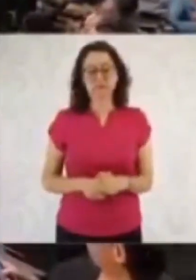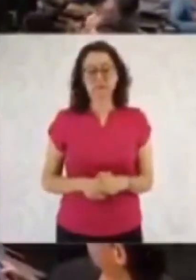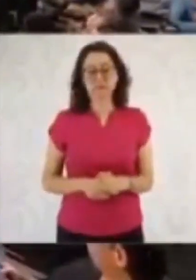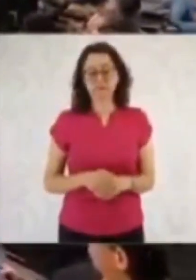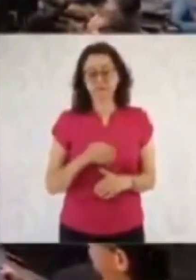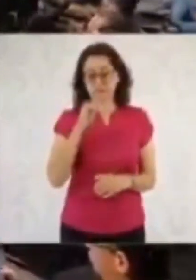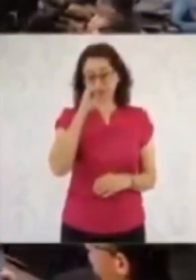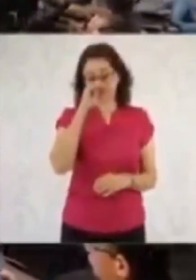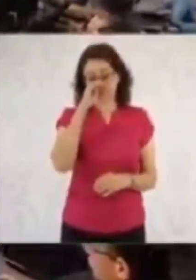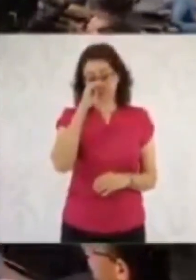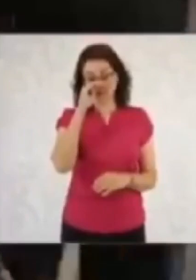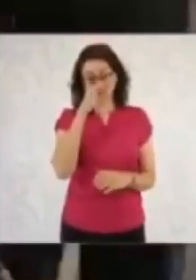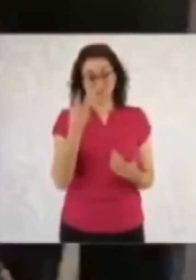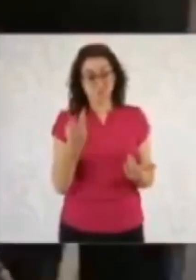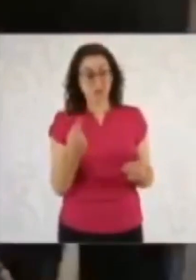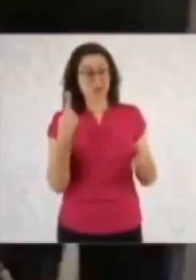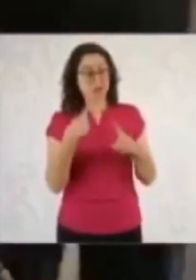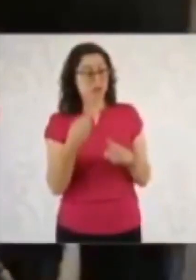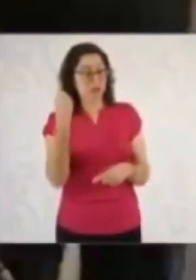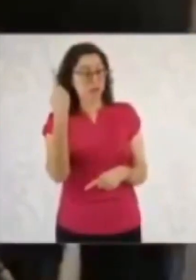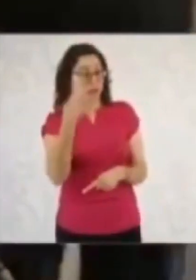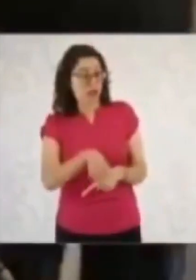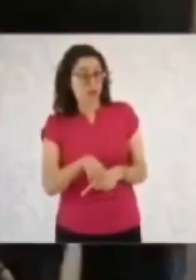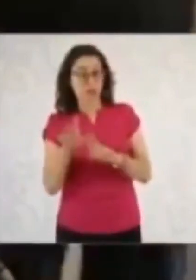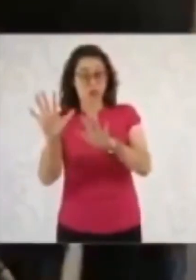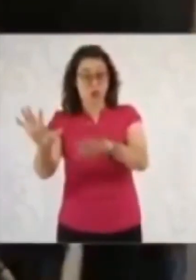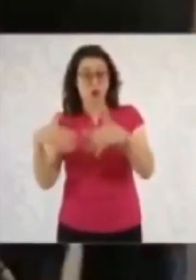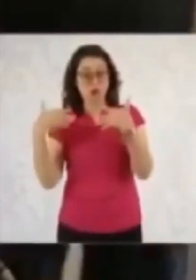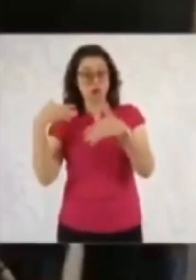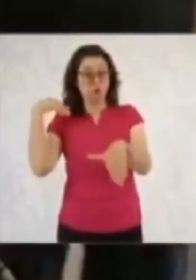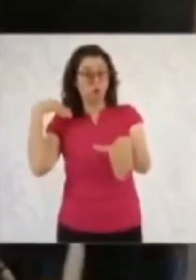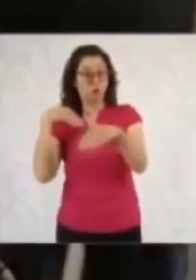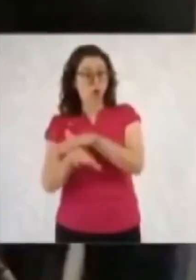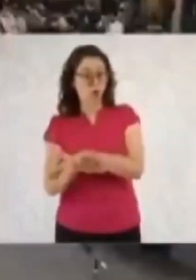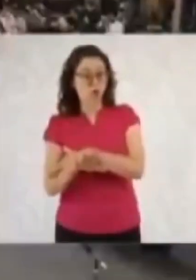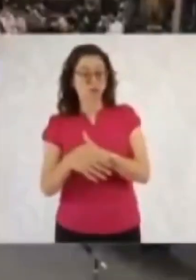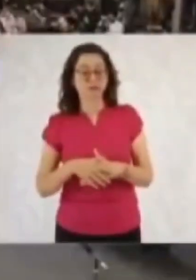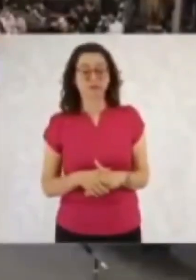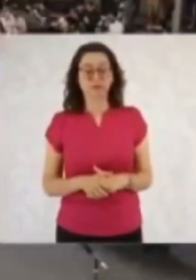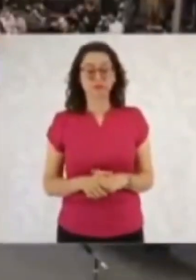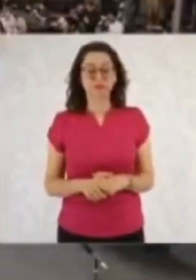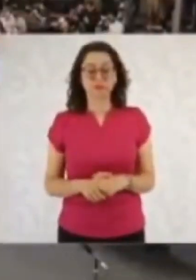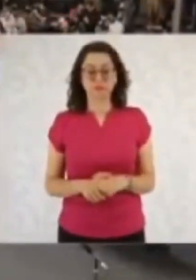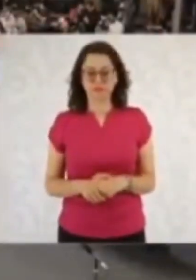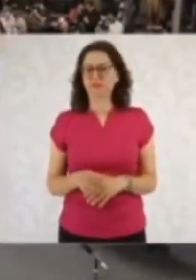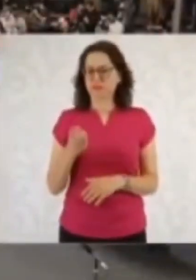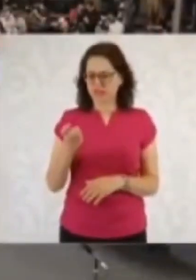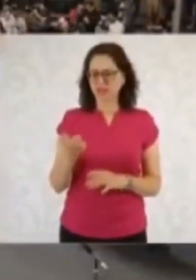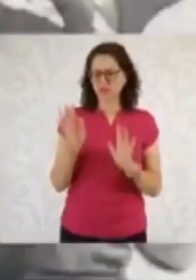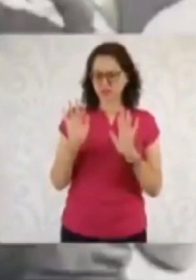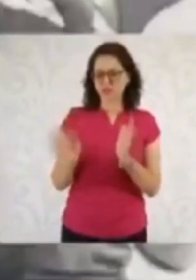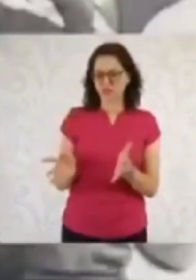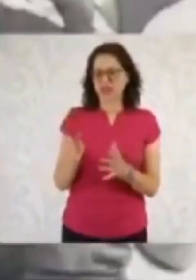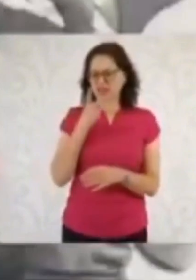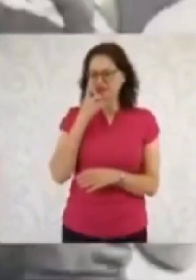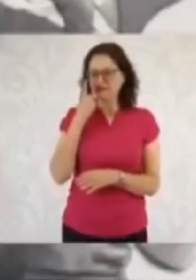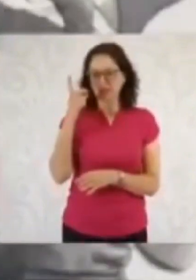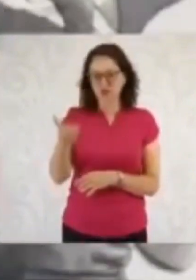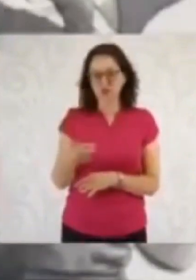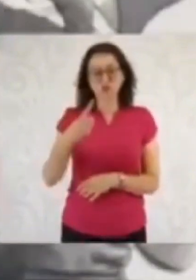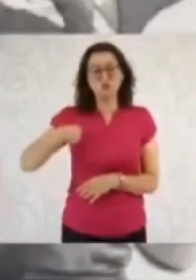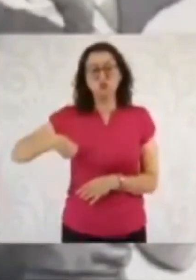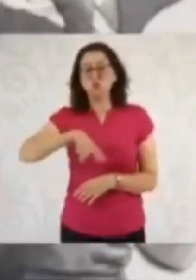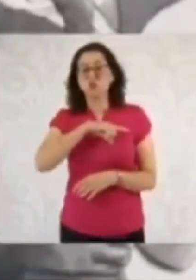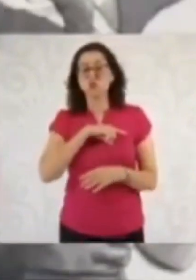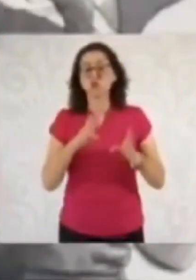hay se puede determinar quién dio la orden y si habrá algún tipo de sanciones a quien lo haya hecho. Ya se mencionó eso, y por la parte militar,